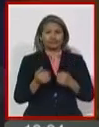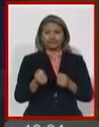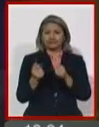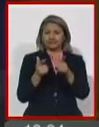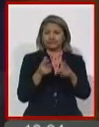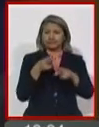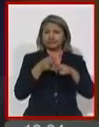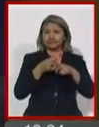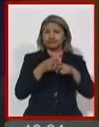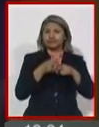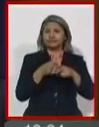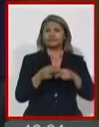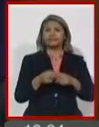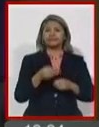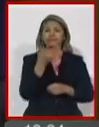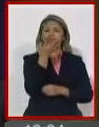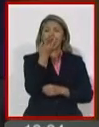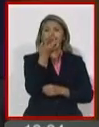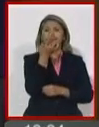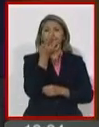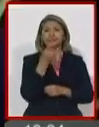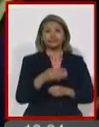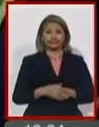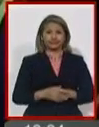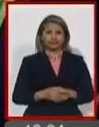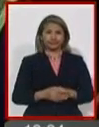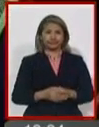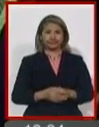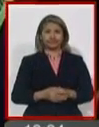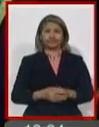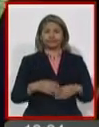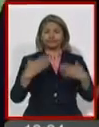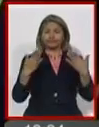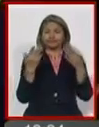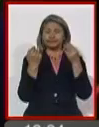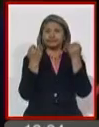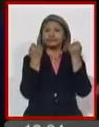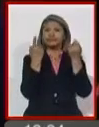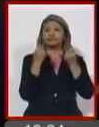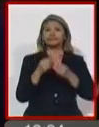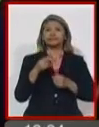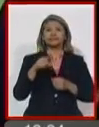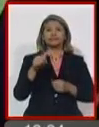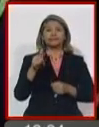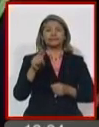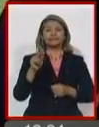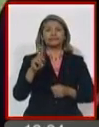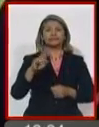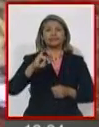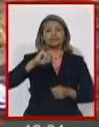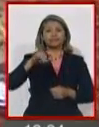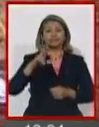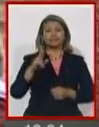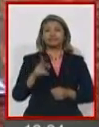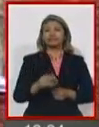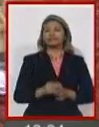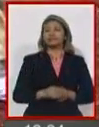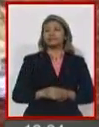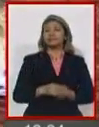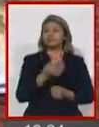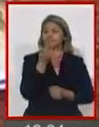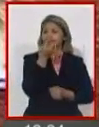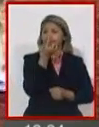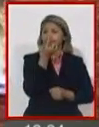poder armas blancas y sustancias controladas. Quienes han sido sorprendidas en la urbanización Patujú, consumiendo